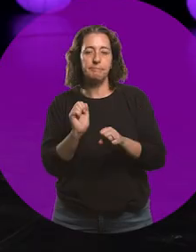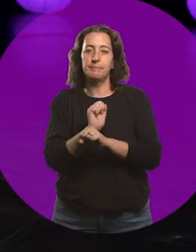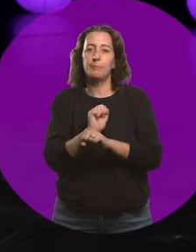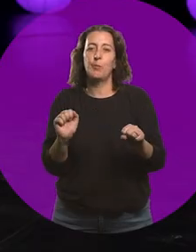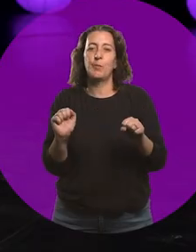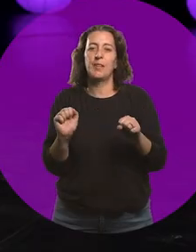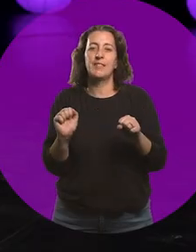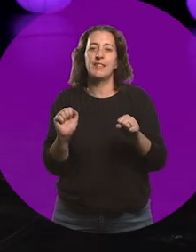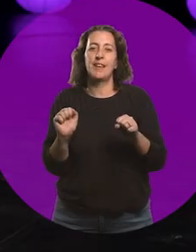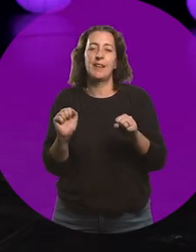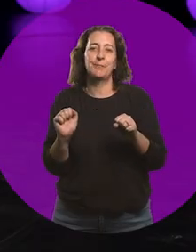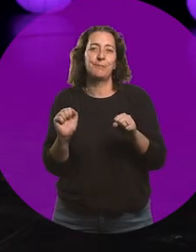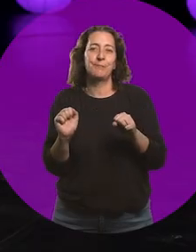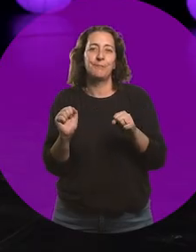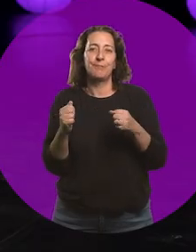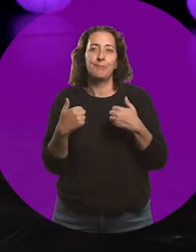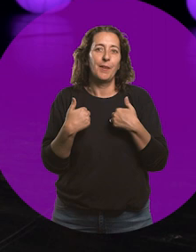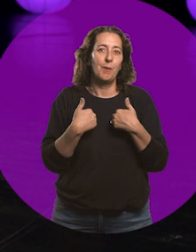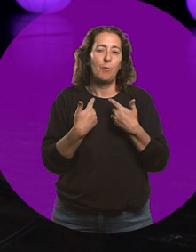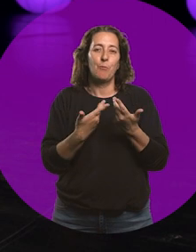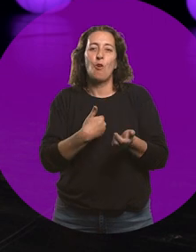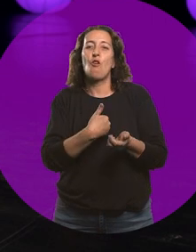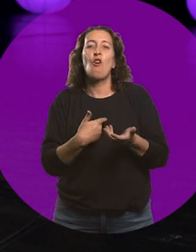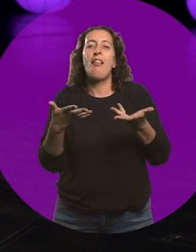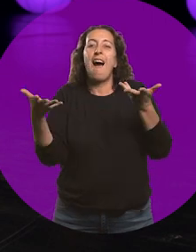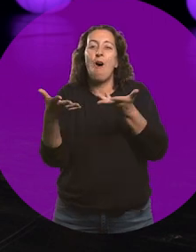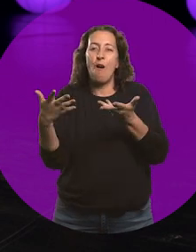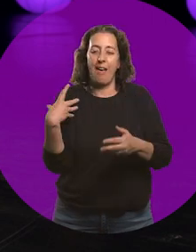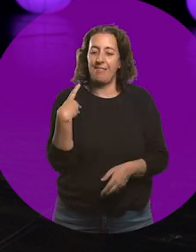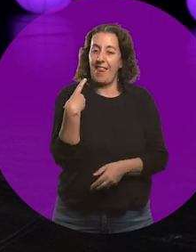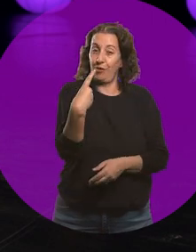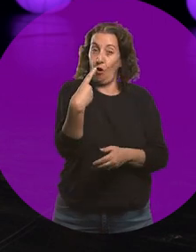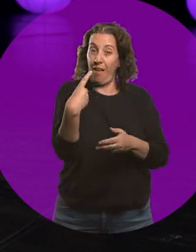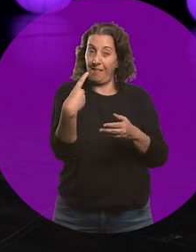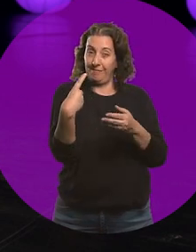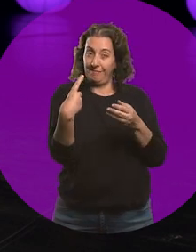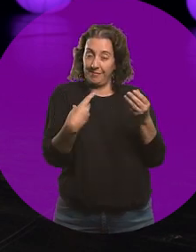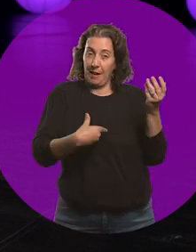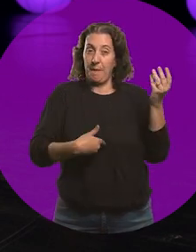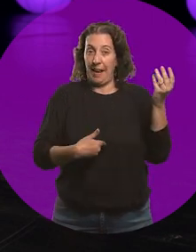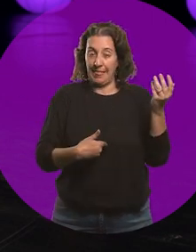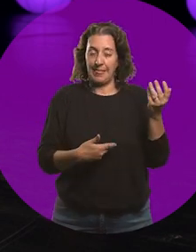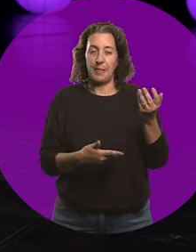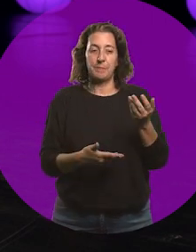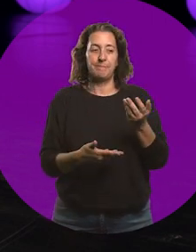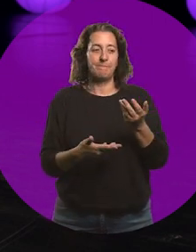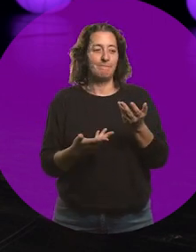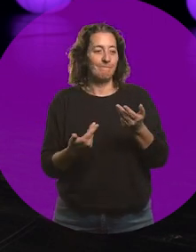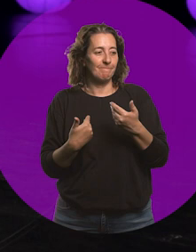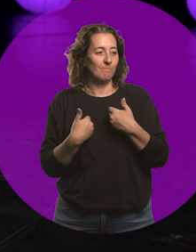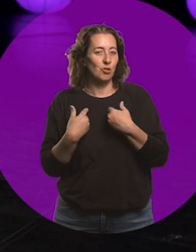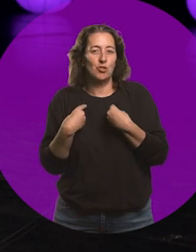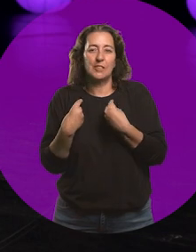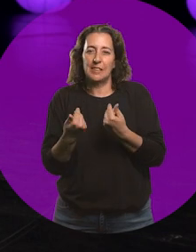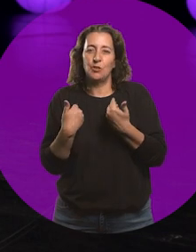en lo mío, por el rol que cumplo ahora como directora del ballet, le estoy abriendo